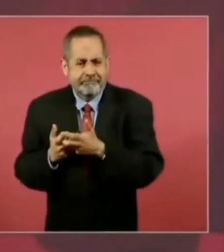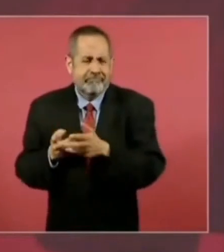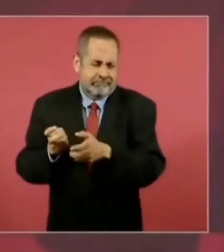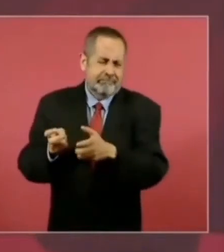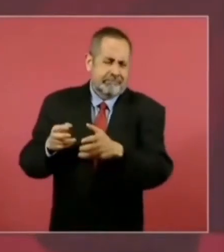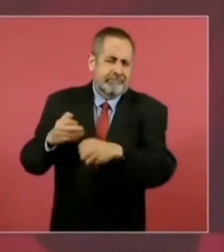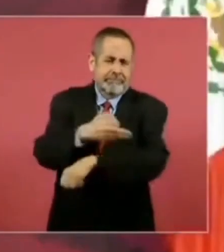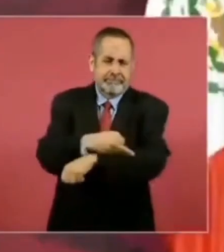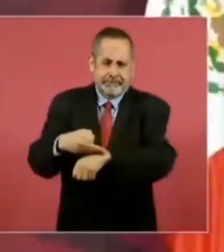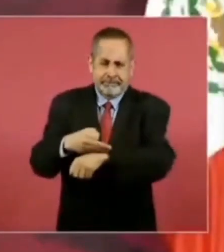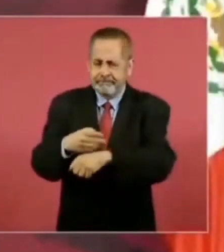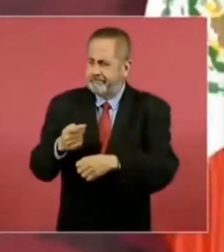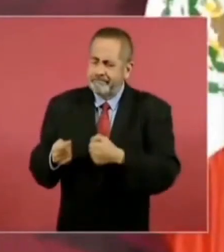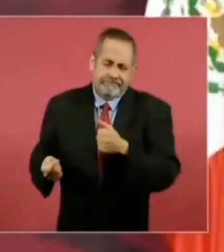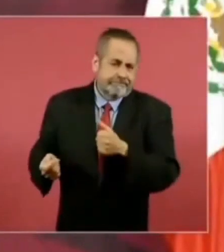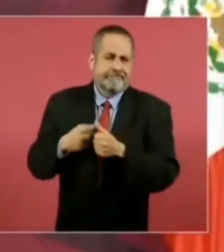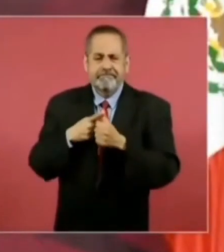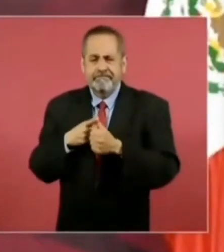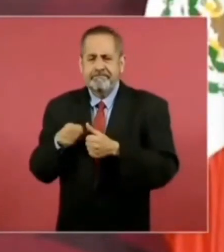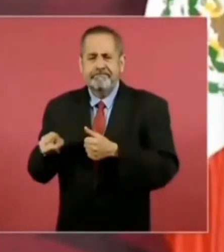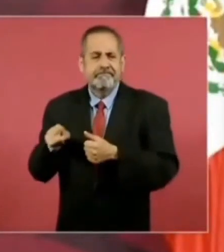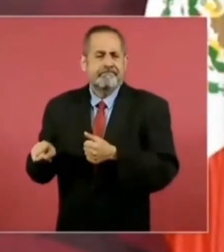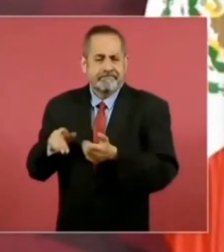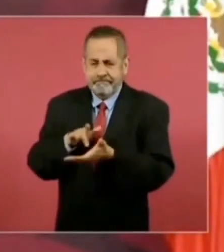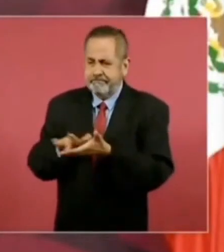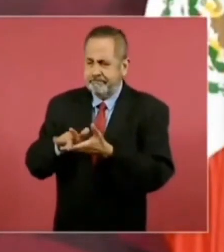La familia es la principal